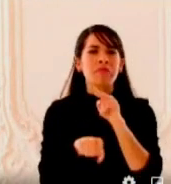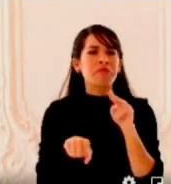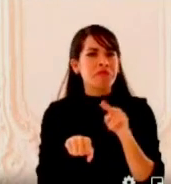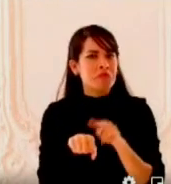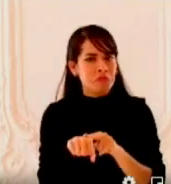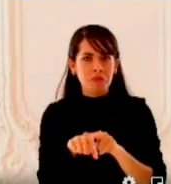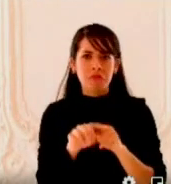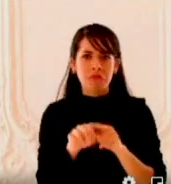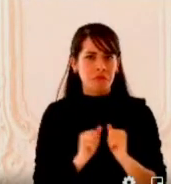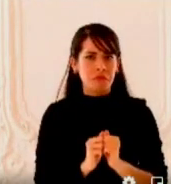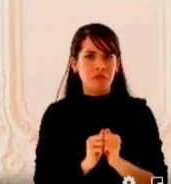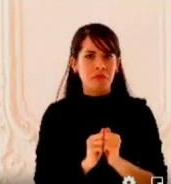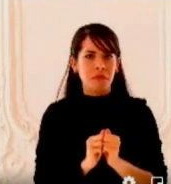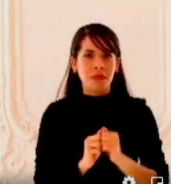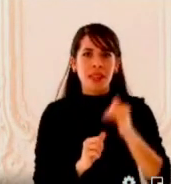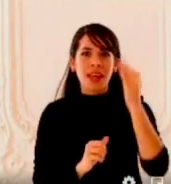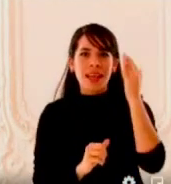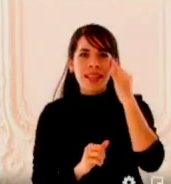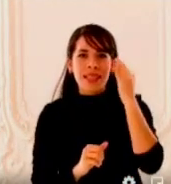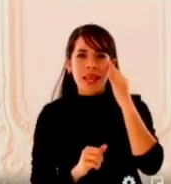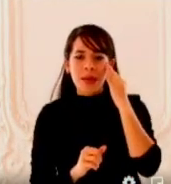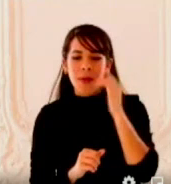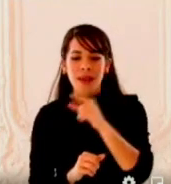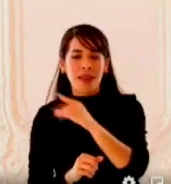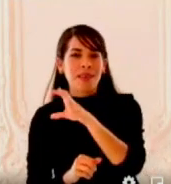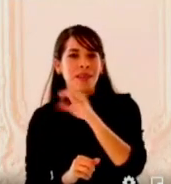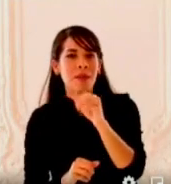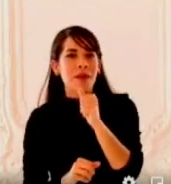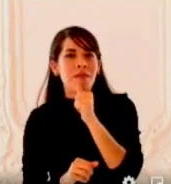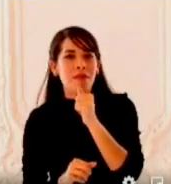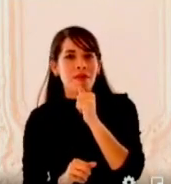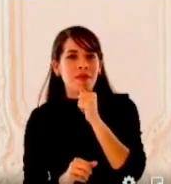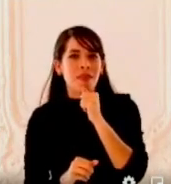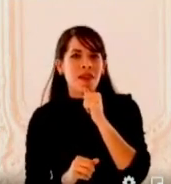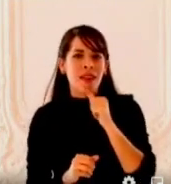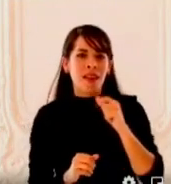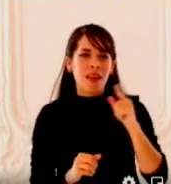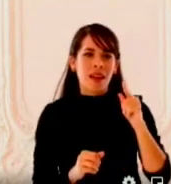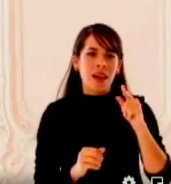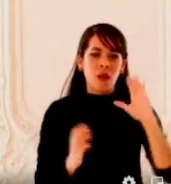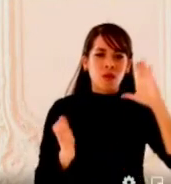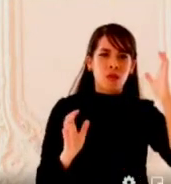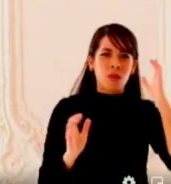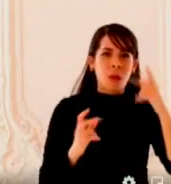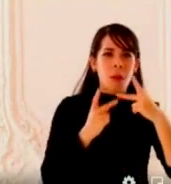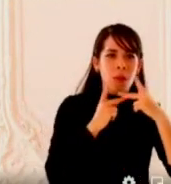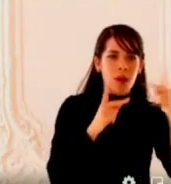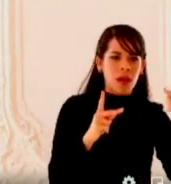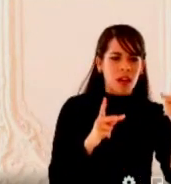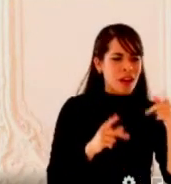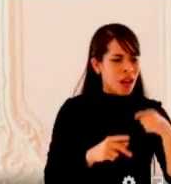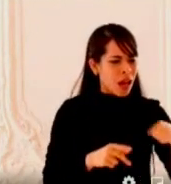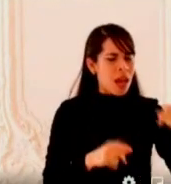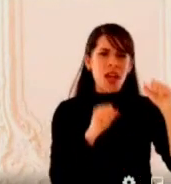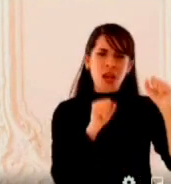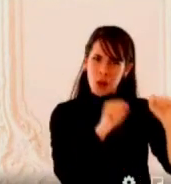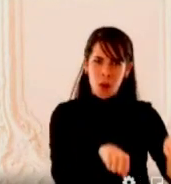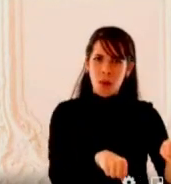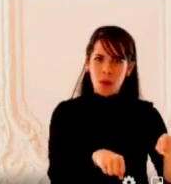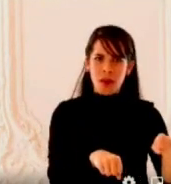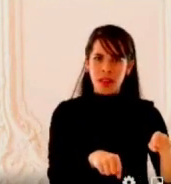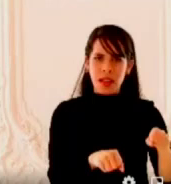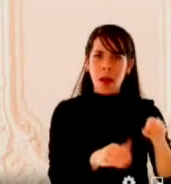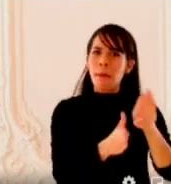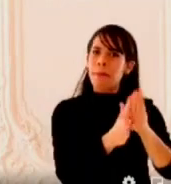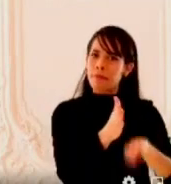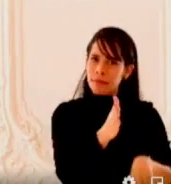privadas dando un servicio que servidores públicos pueden dar con igual de efectividad a menor costo. O